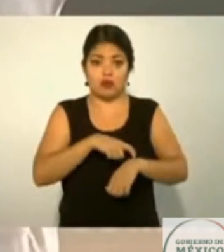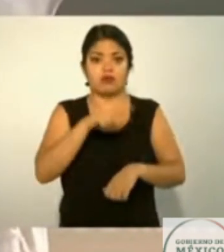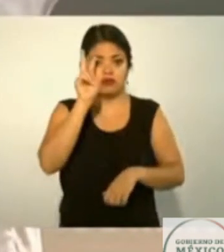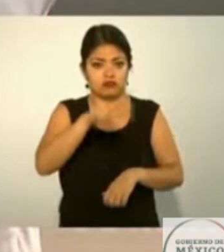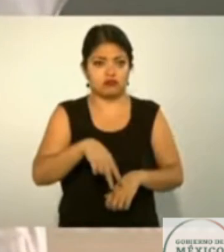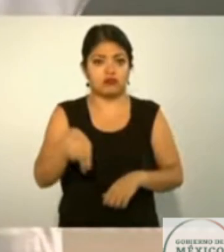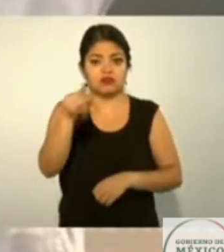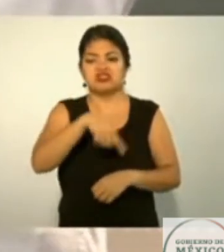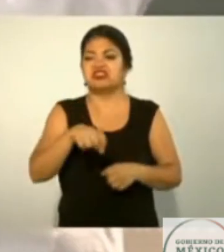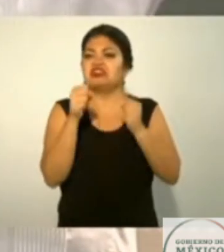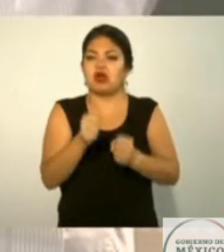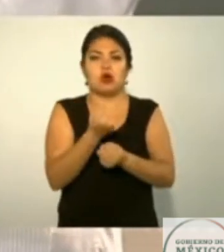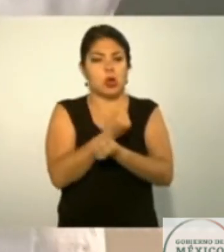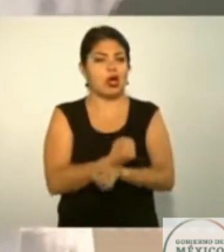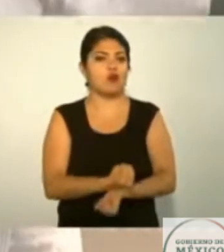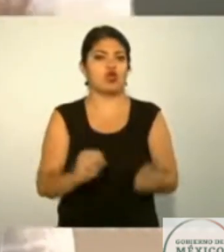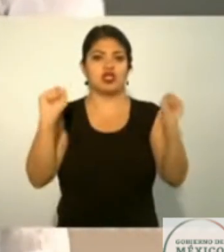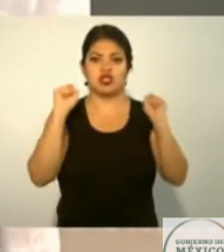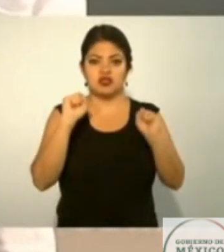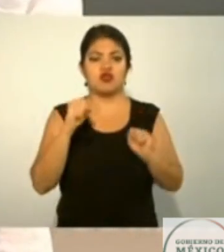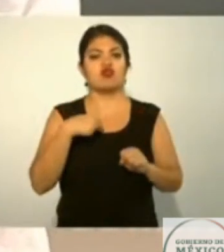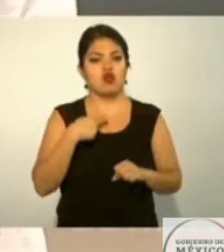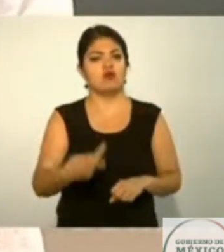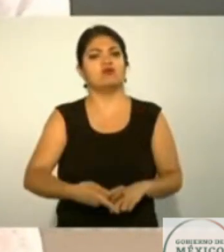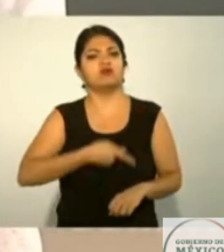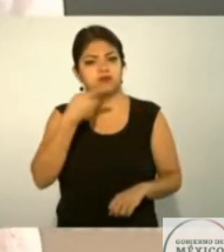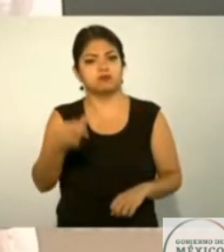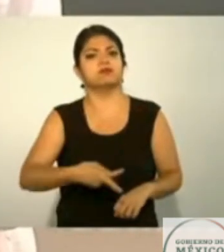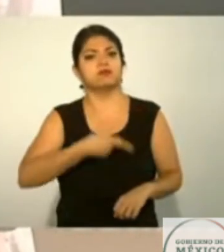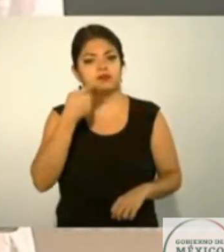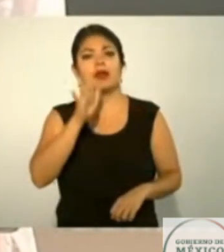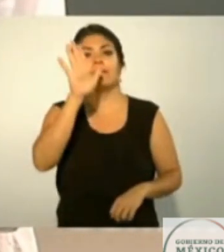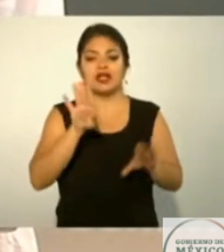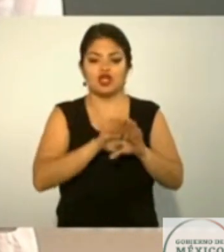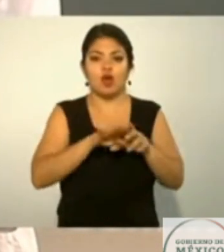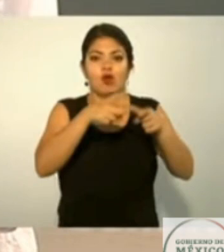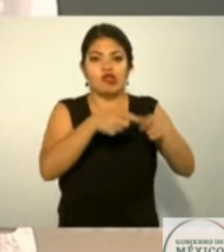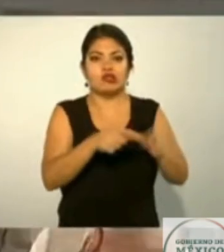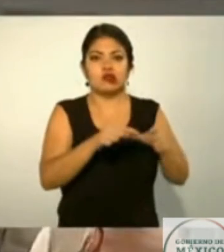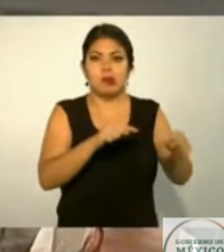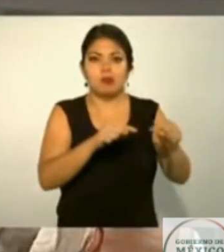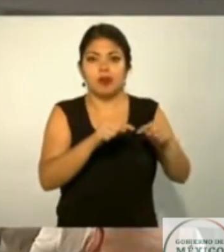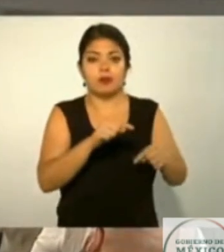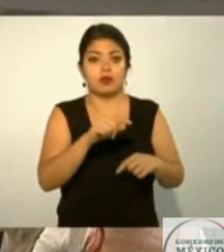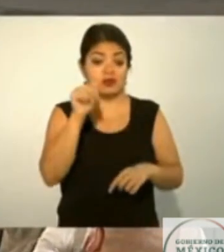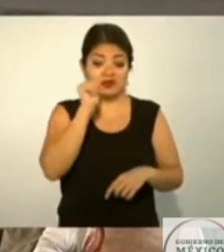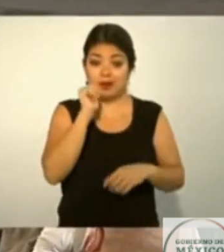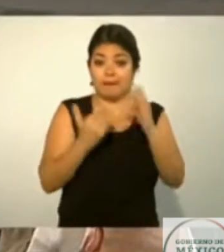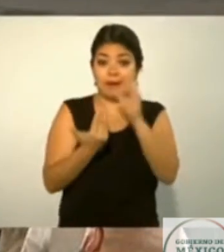hasta se van a aburrir. Voy a estar como disco rayado en las mañaneras